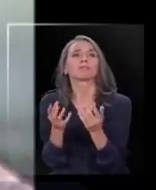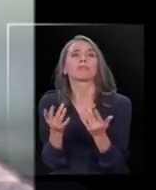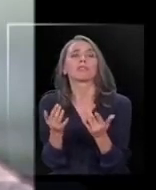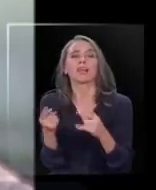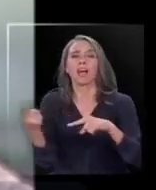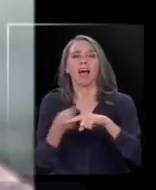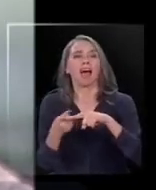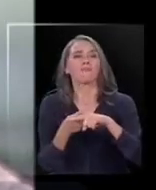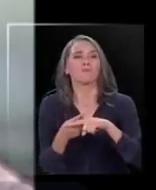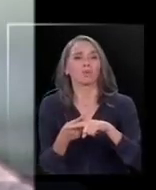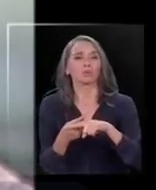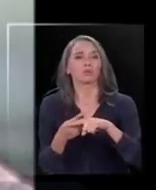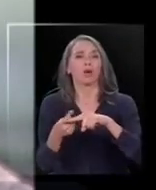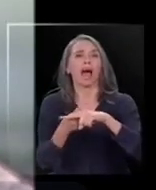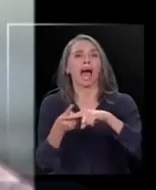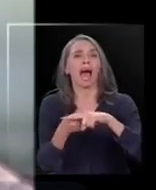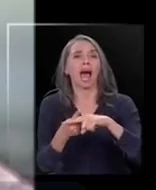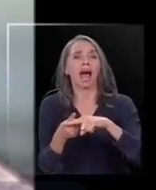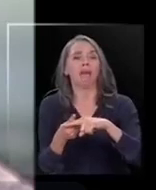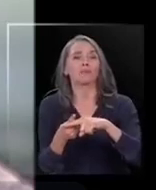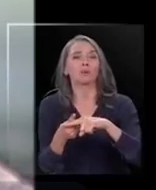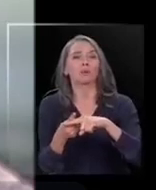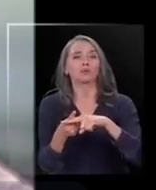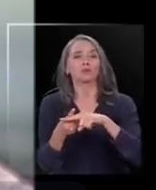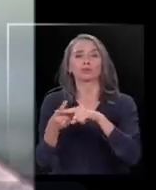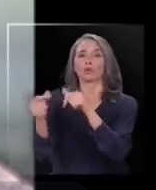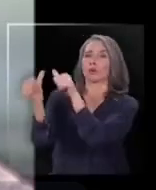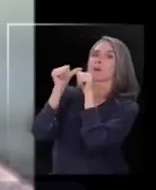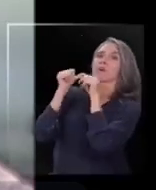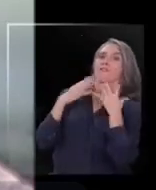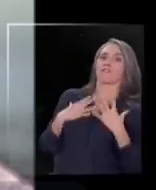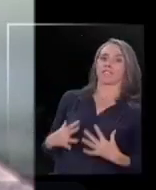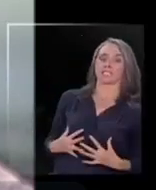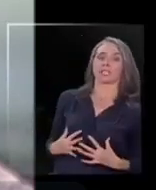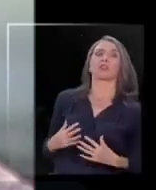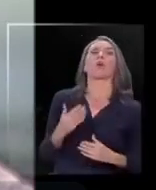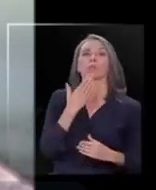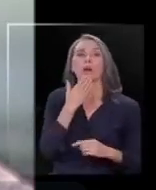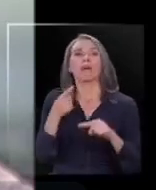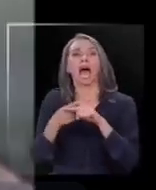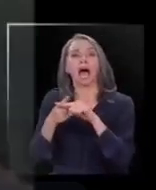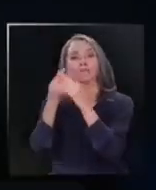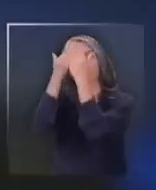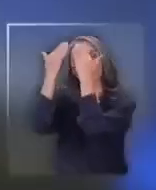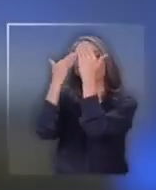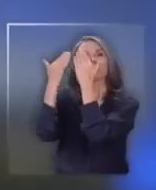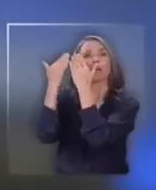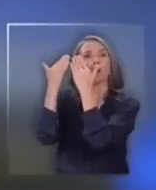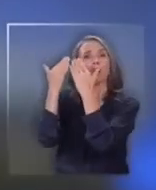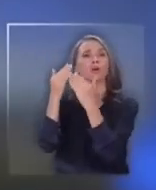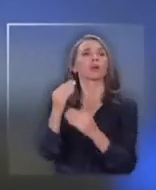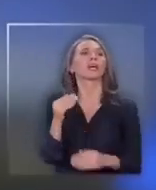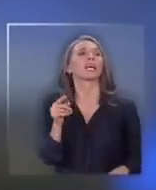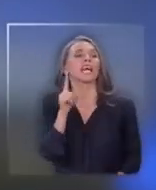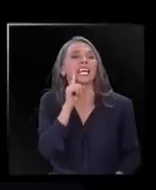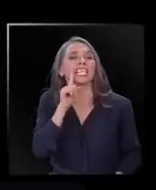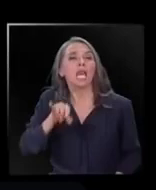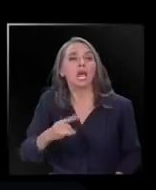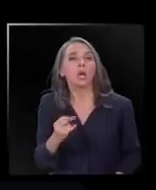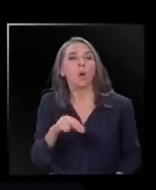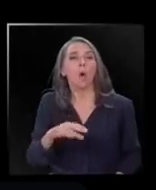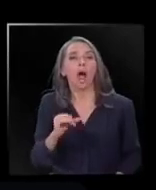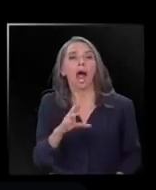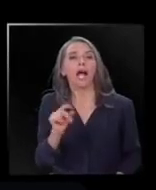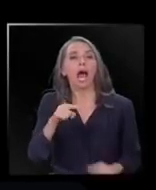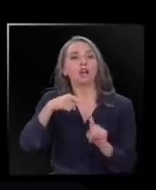de abuso físico y abuso psicológico. ¿Quién era Juan Carlos